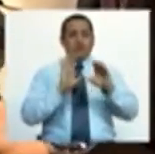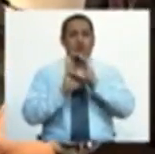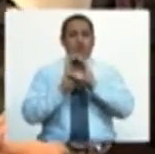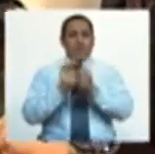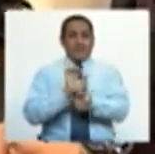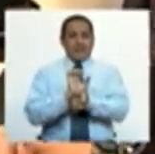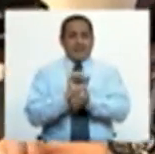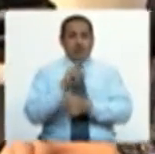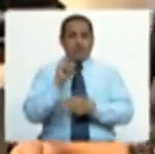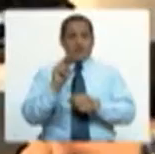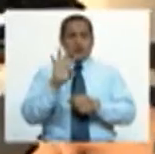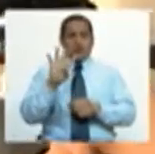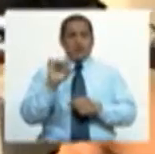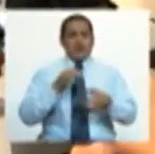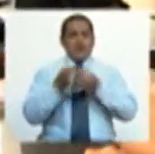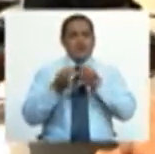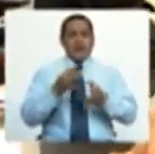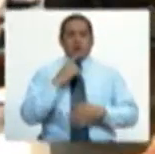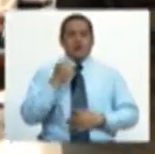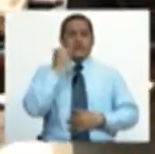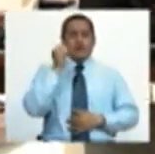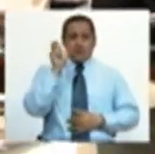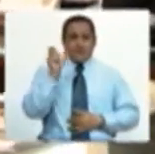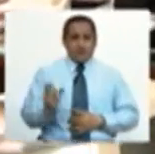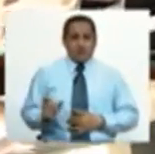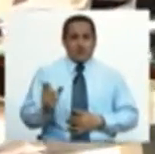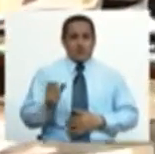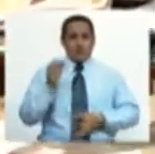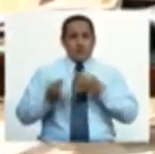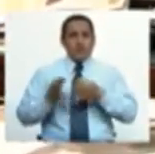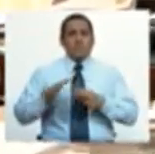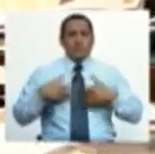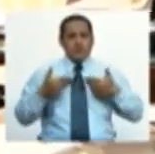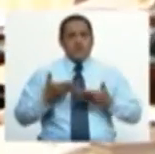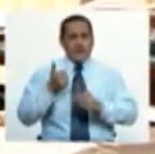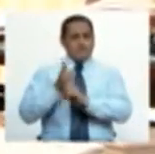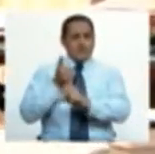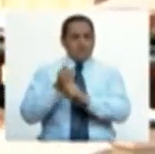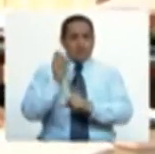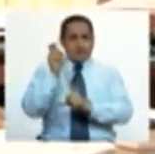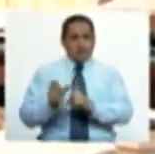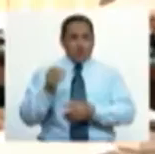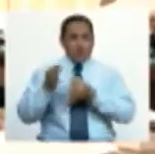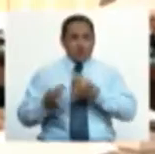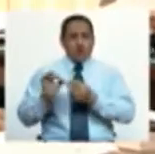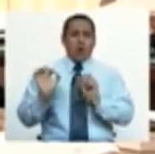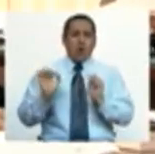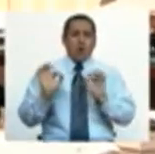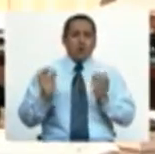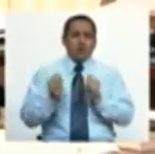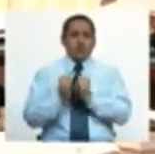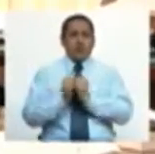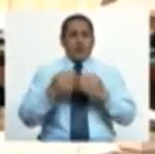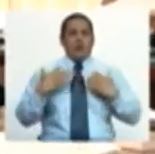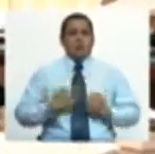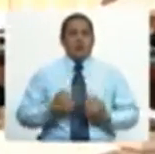Penal de 2004 establece que los derechos del procesado pueden ser ejercidos por él directamente o a través de su abogado. Entonces,